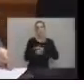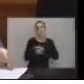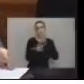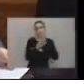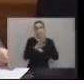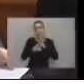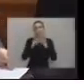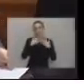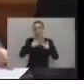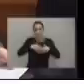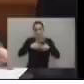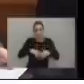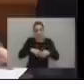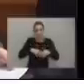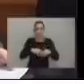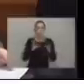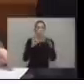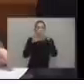al de la media española,